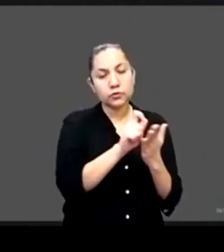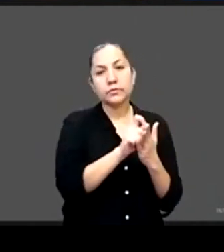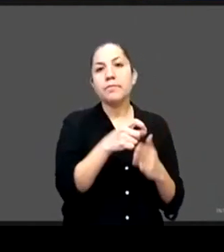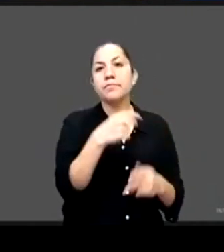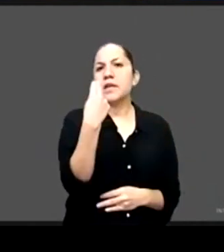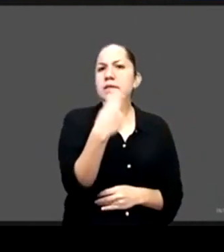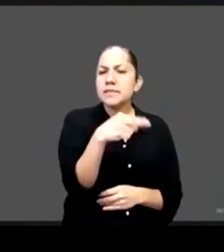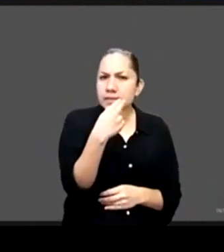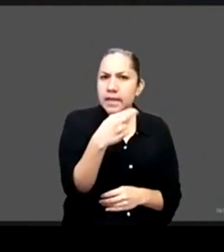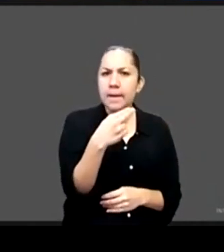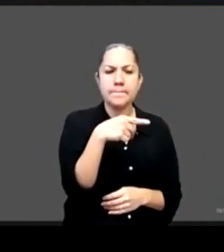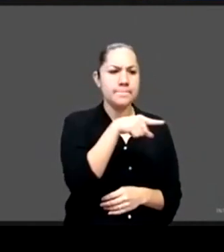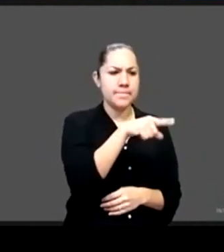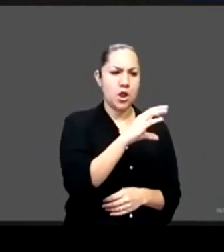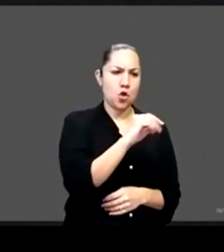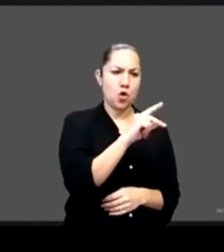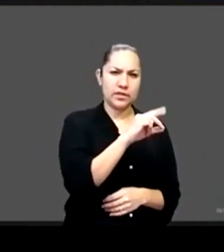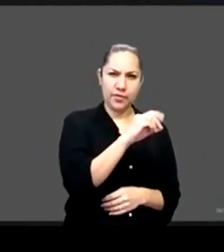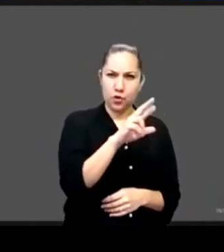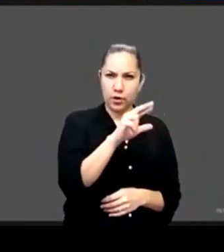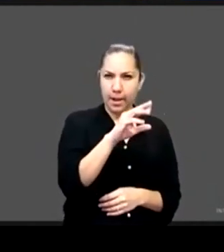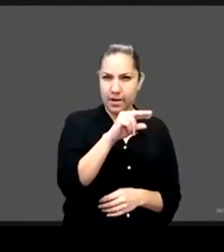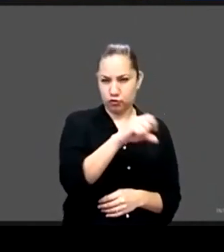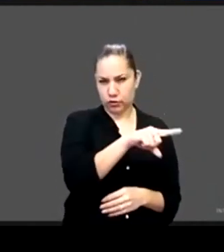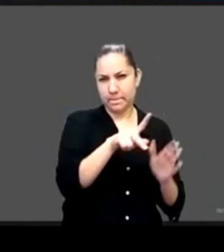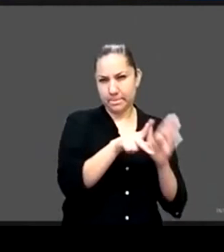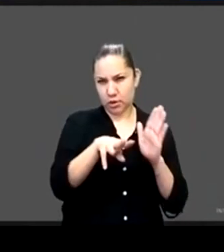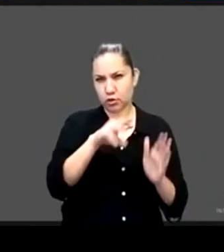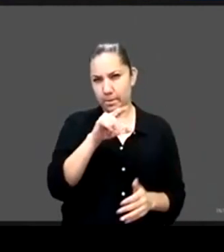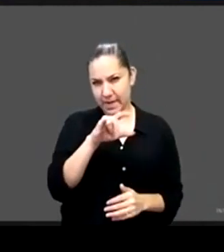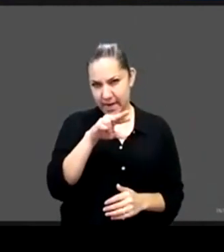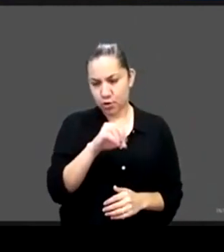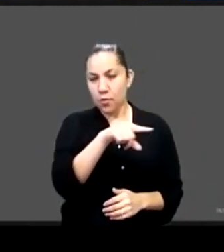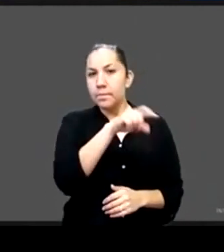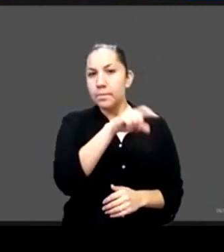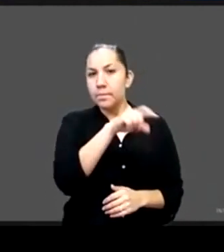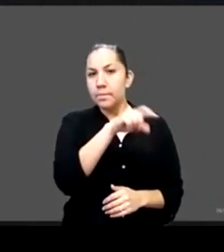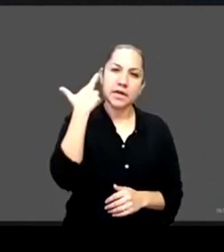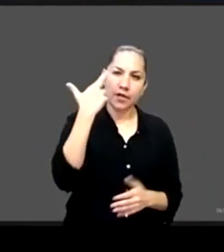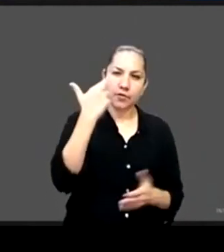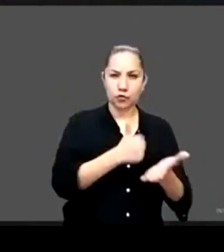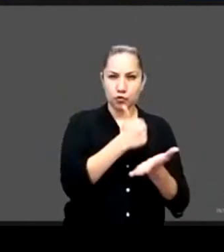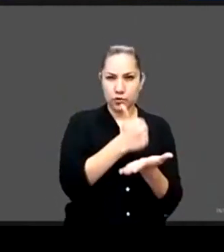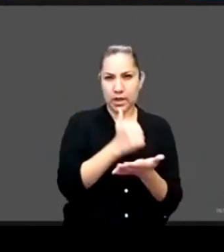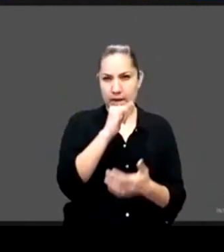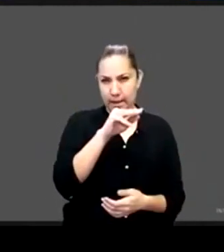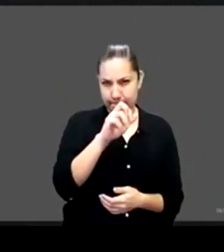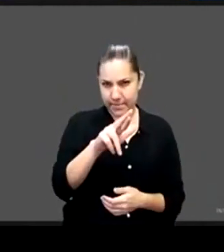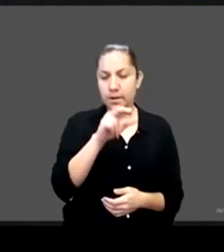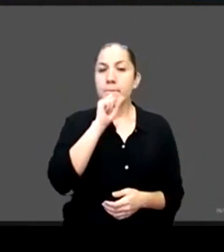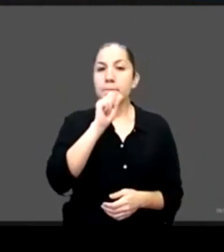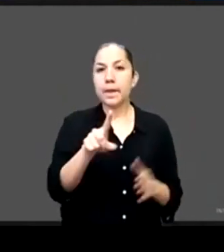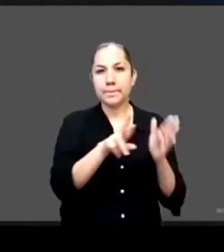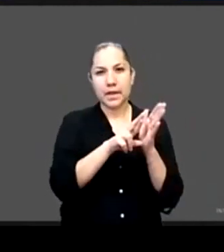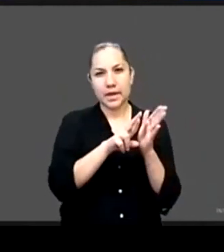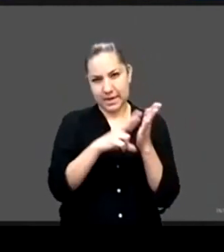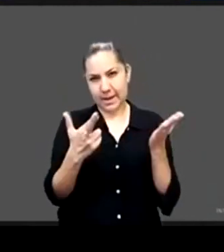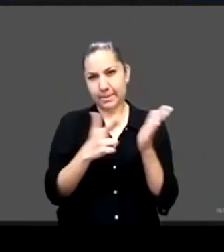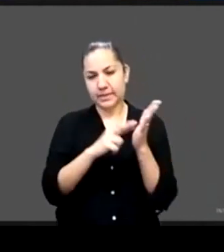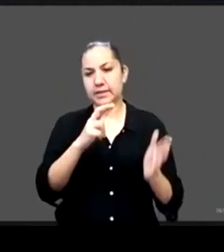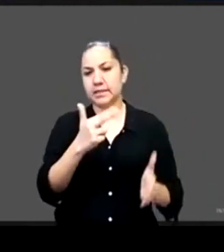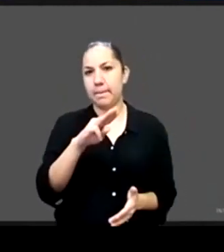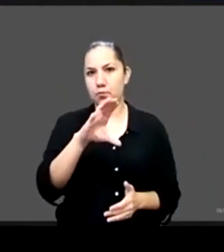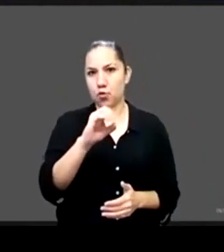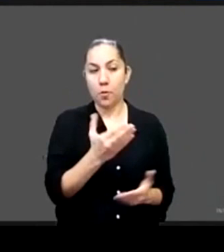diario Milenio. Colabora además en Sony Tradición de Radio Ciudadana del IMER y en la revista El Chamuco. Bien, Frino, el